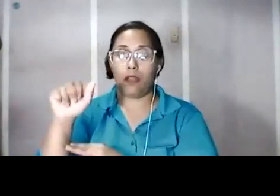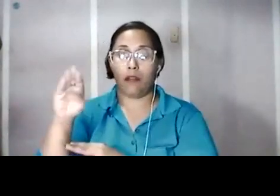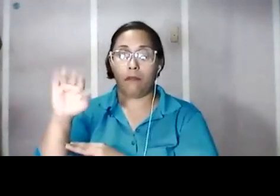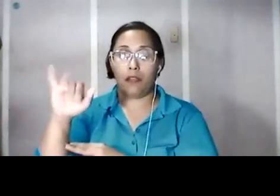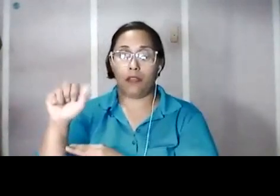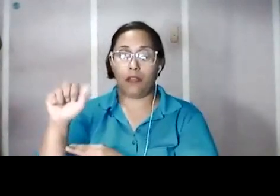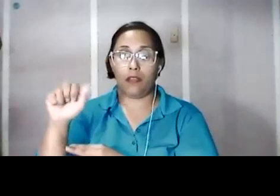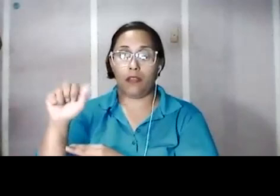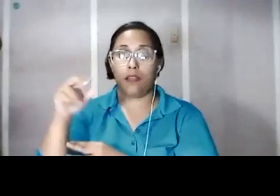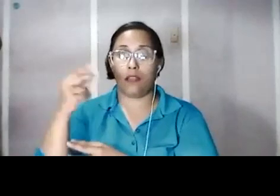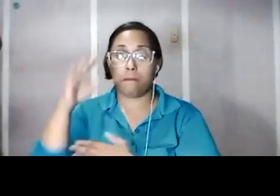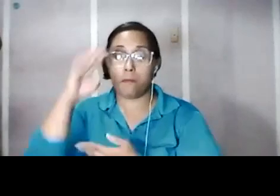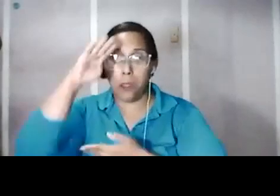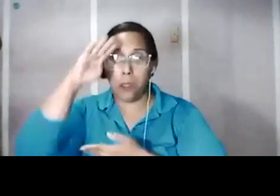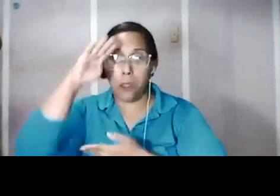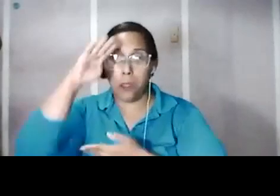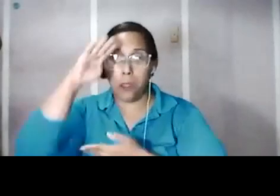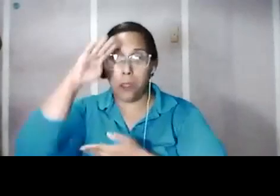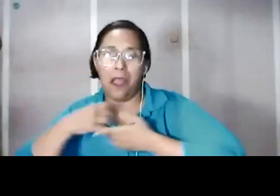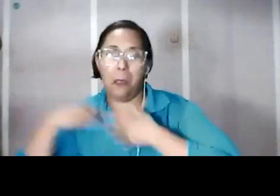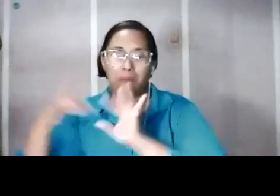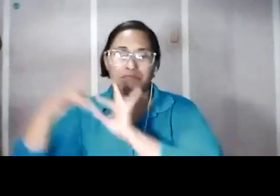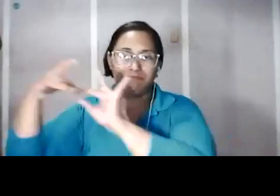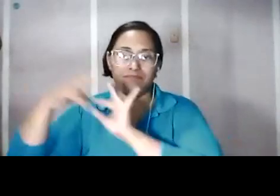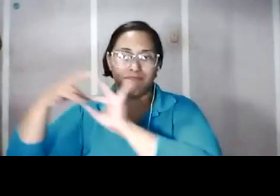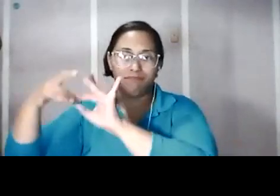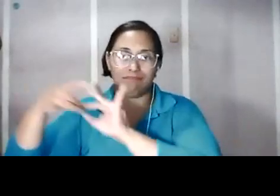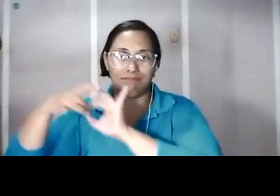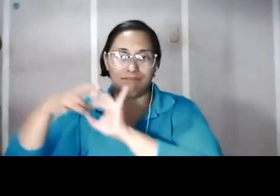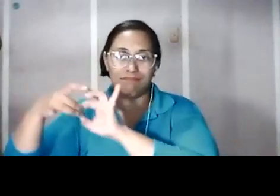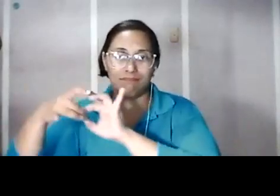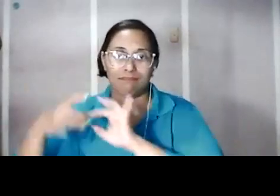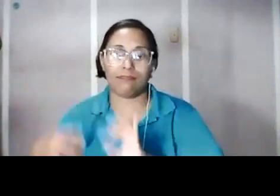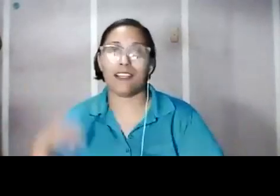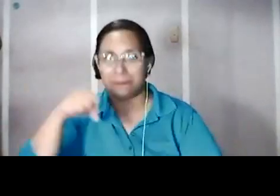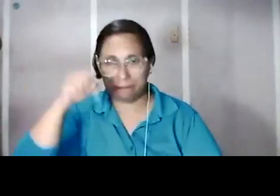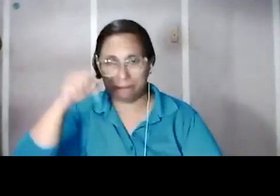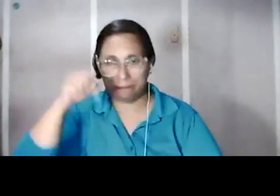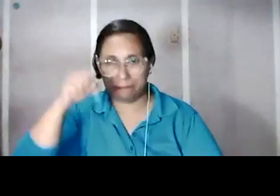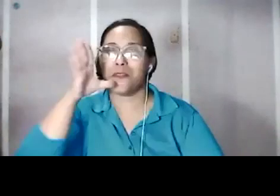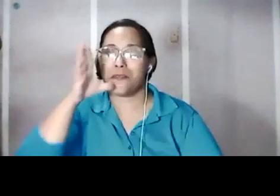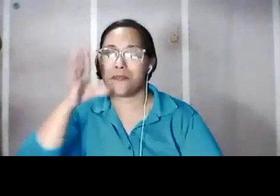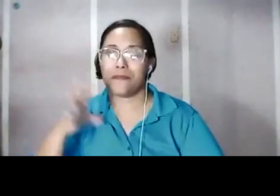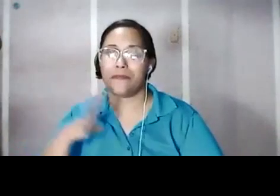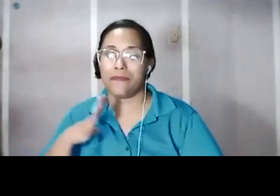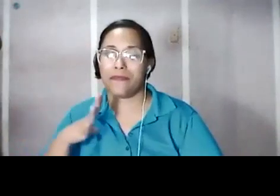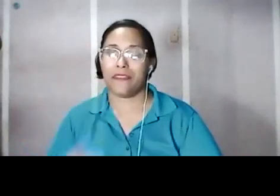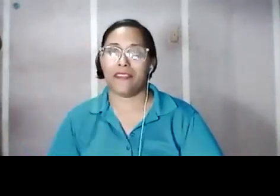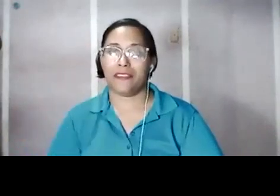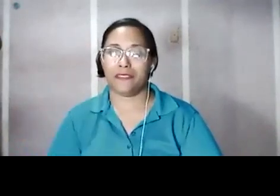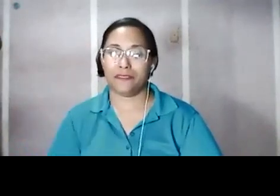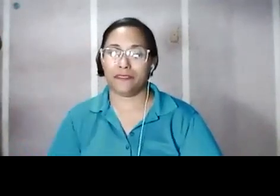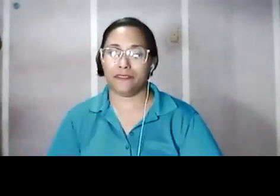y por eso es que yo he estado muy ligada a los Ah, es carnavales. su hija. Sí, señora. Ah, Ella eh, fue